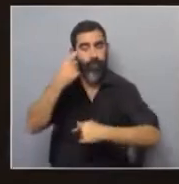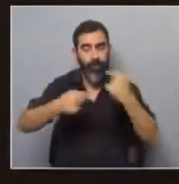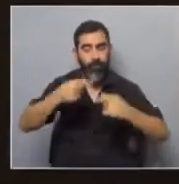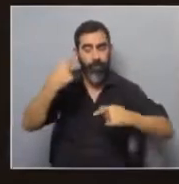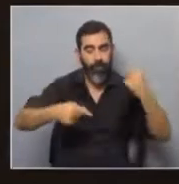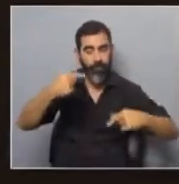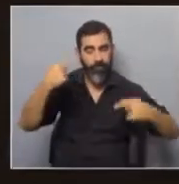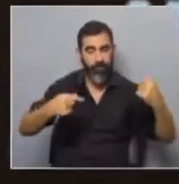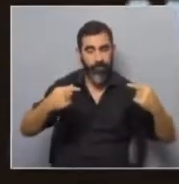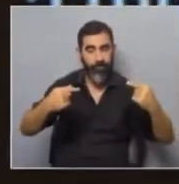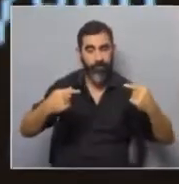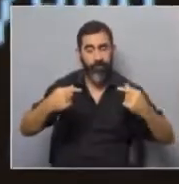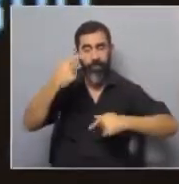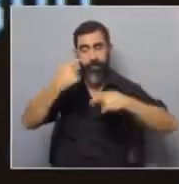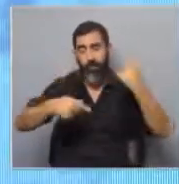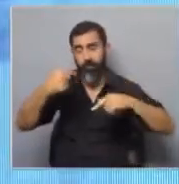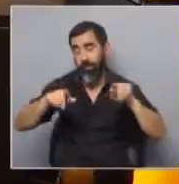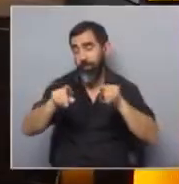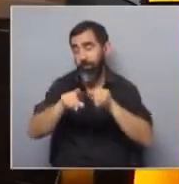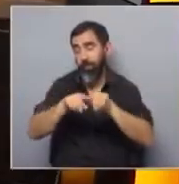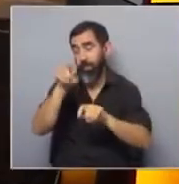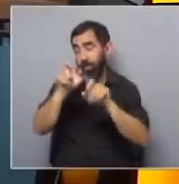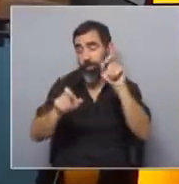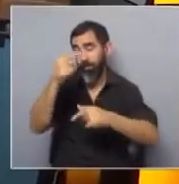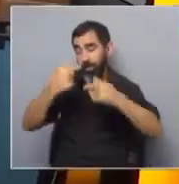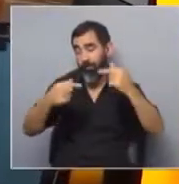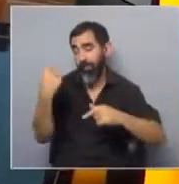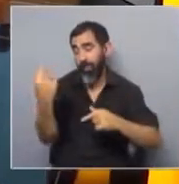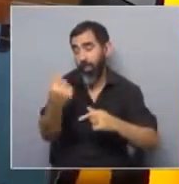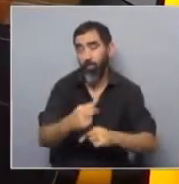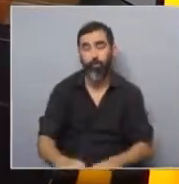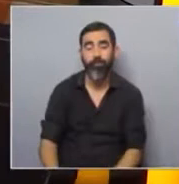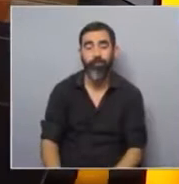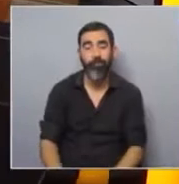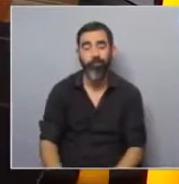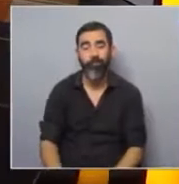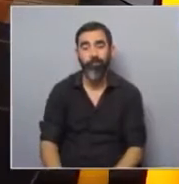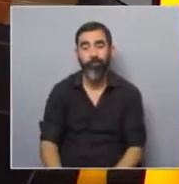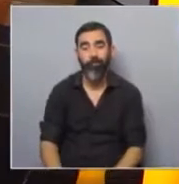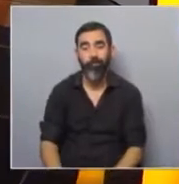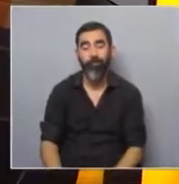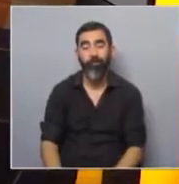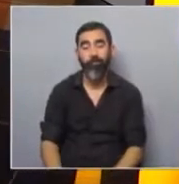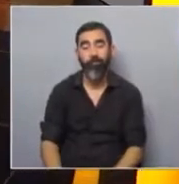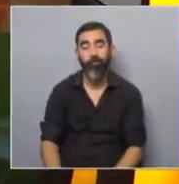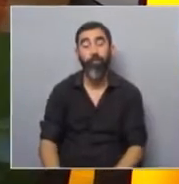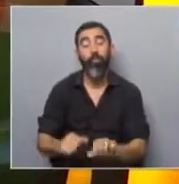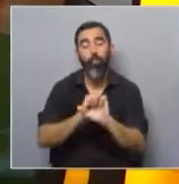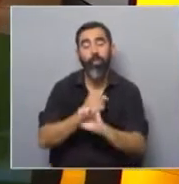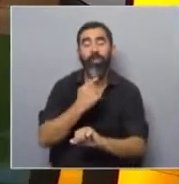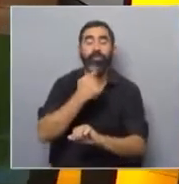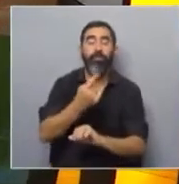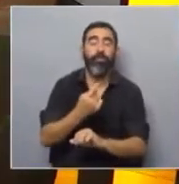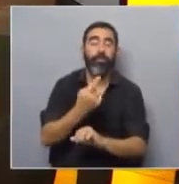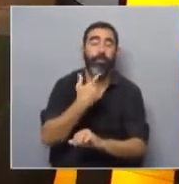diversa, ¿verdad? Tan diversa como las personalidades, vamos a decir así, pero que podía servir,